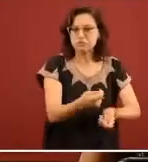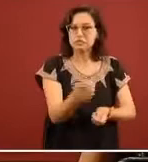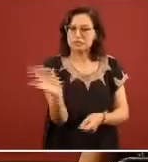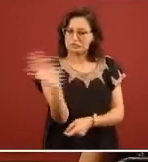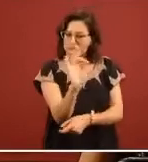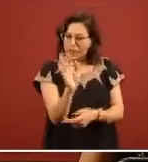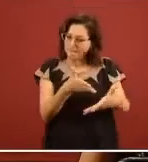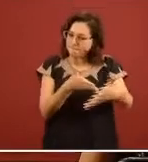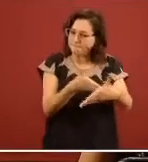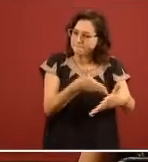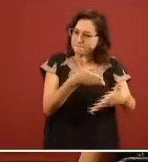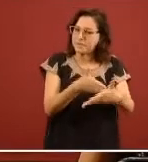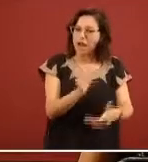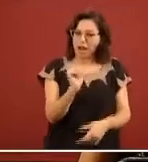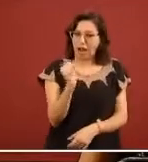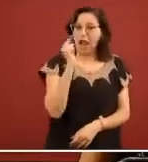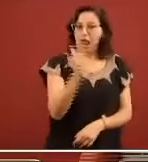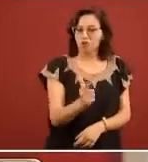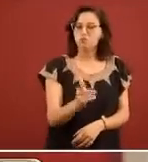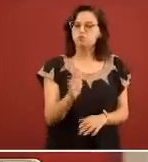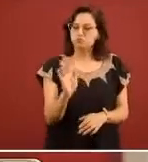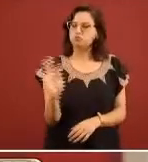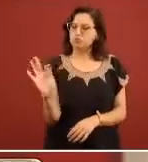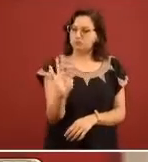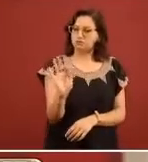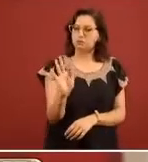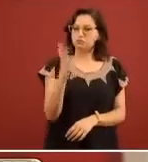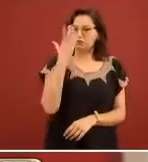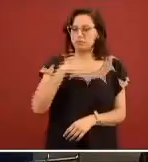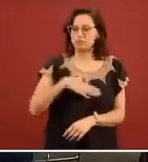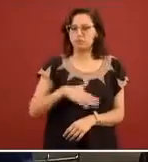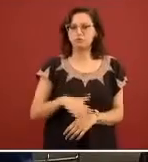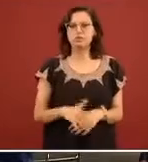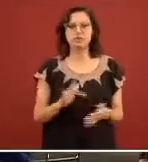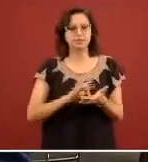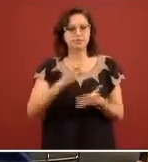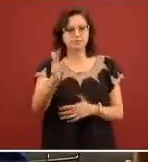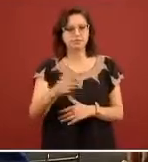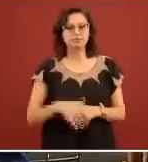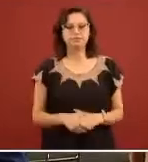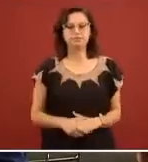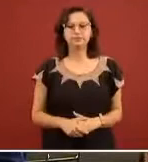las mascarillas al sitio de uso. Gracias.